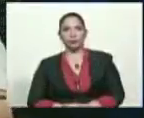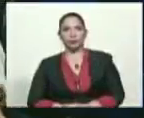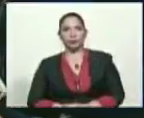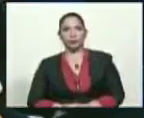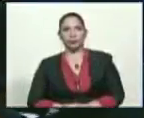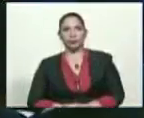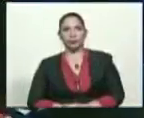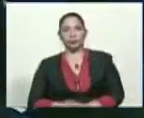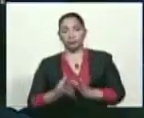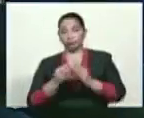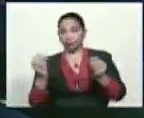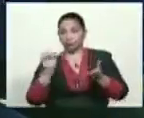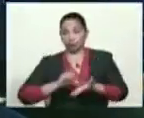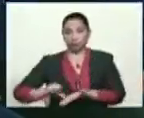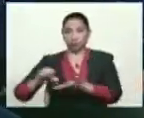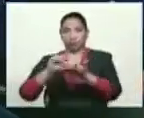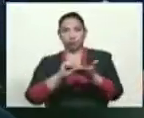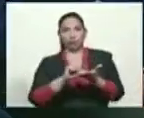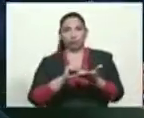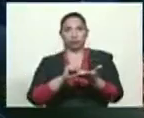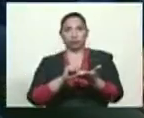y todas las ciudades